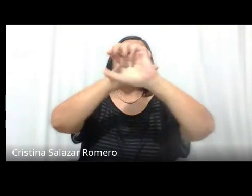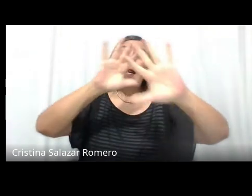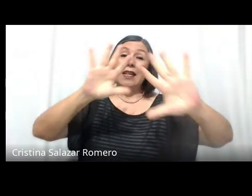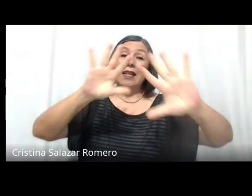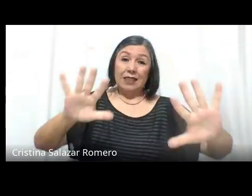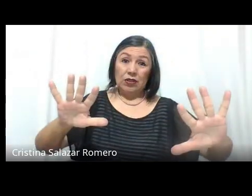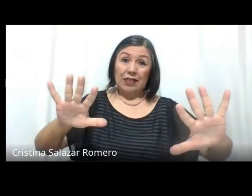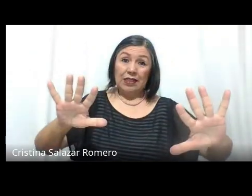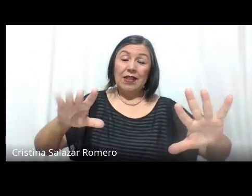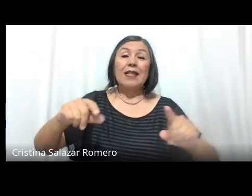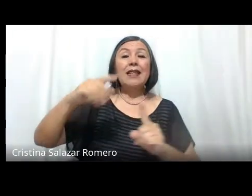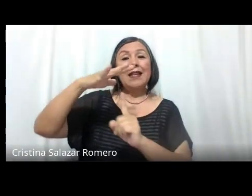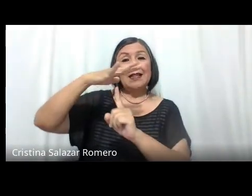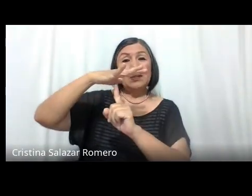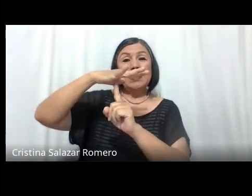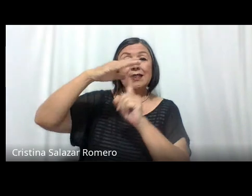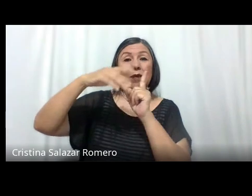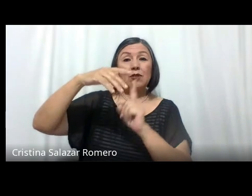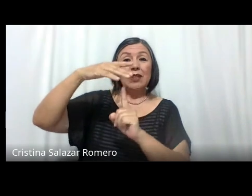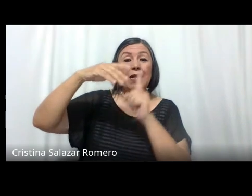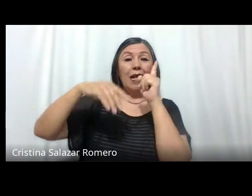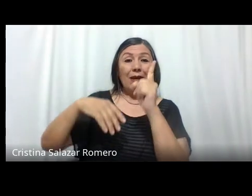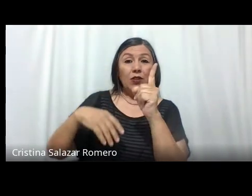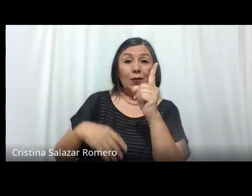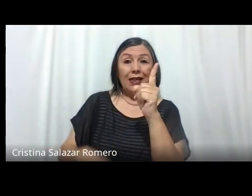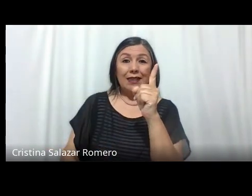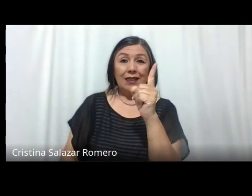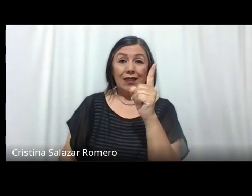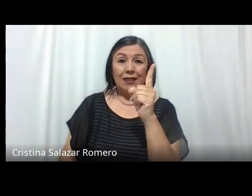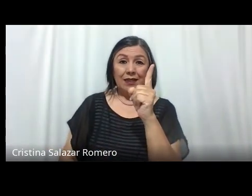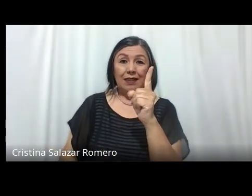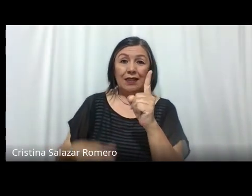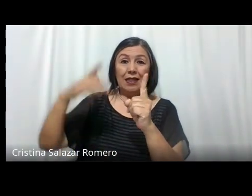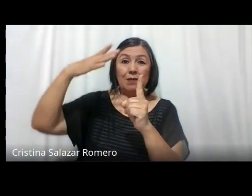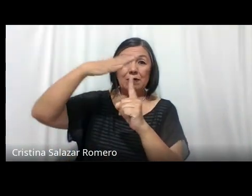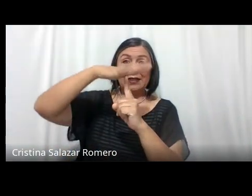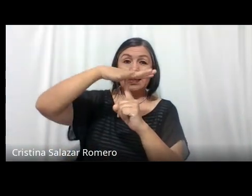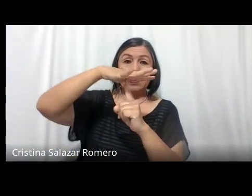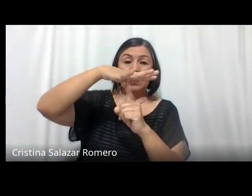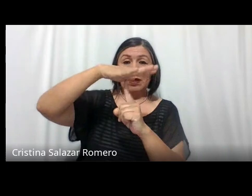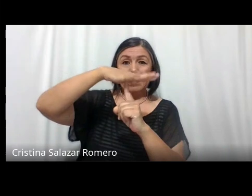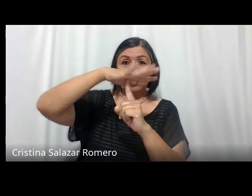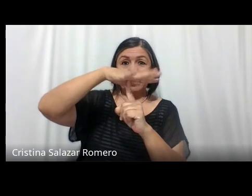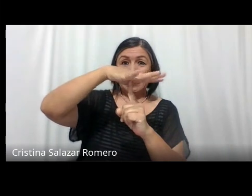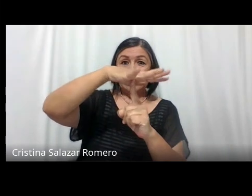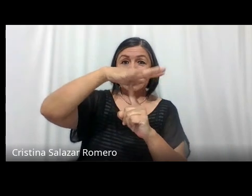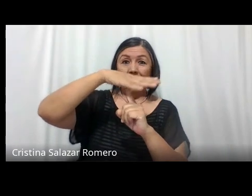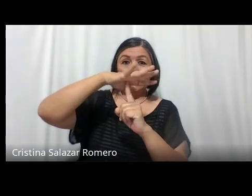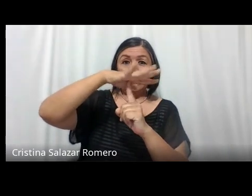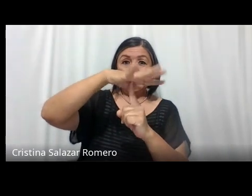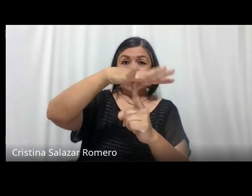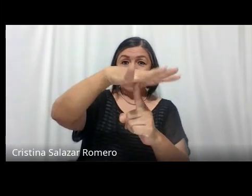configuración, esta es otra. Y en esta utilizamos la mano base, ¿sí? Y la mano activa o la mano